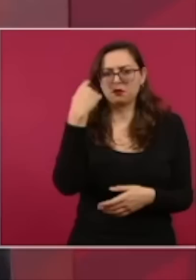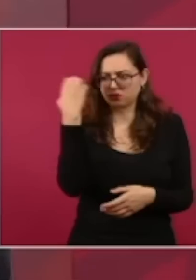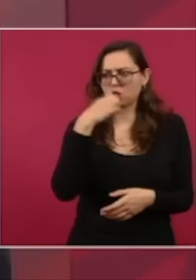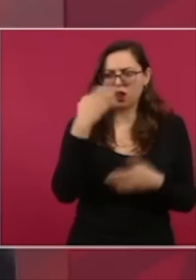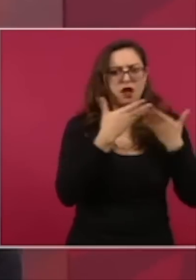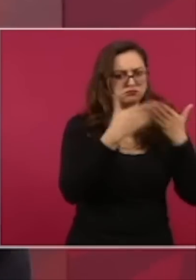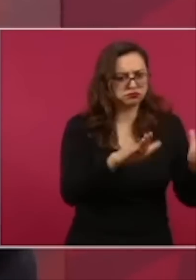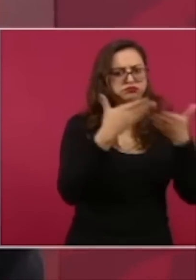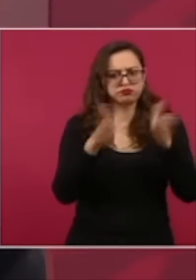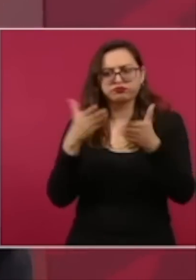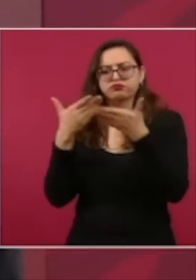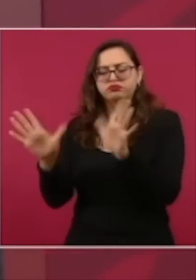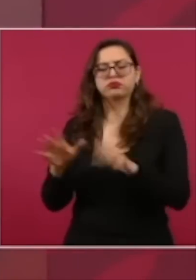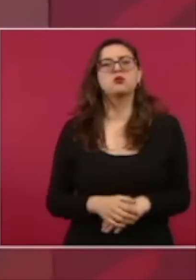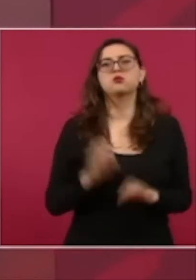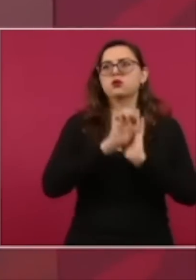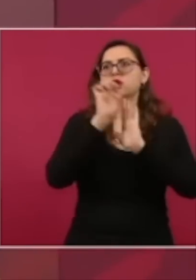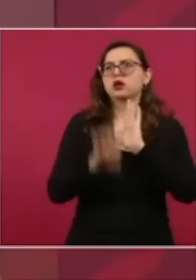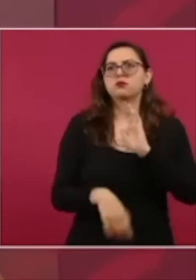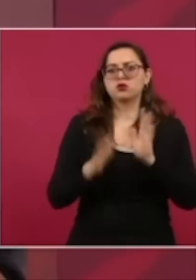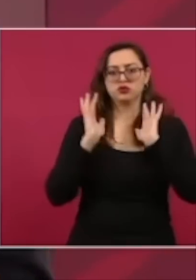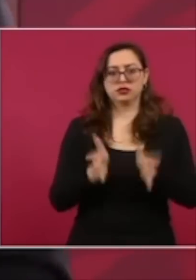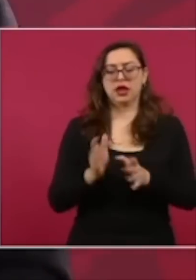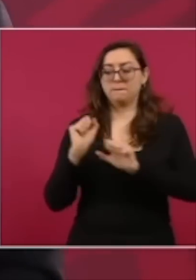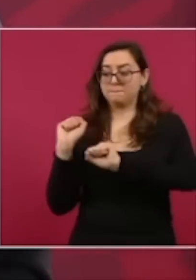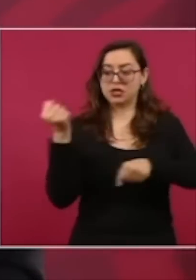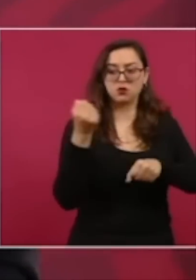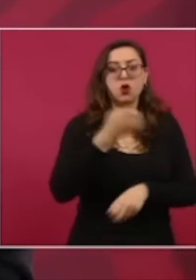Nosotros tenemos ya escuelas de béisbol.